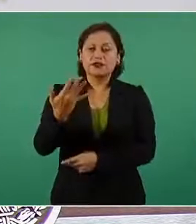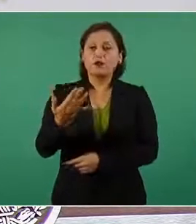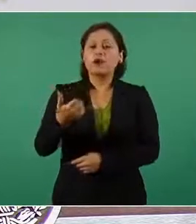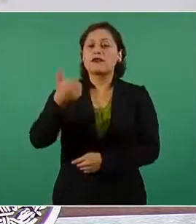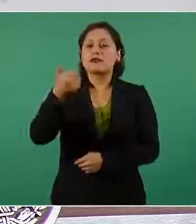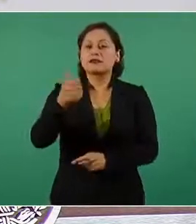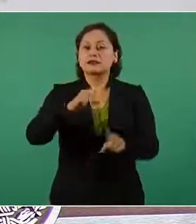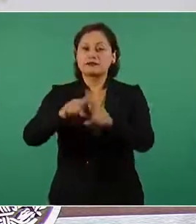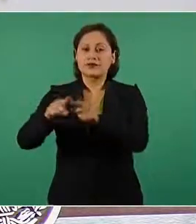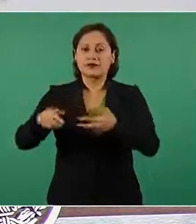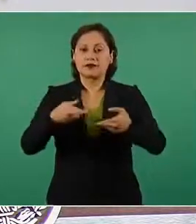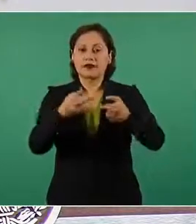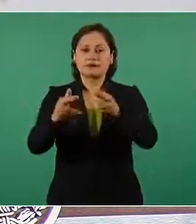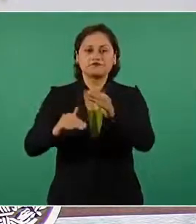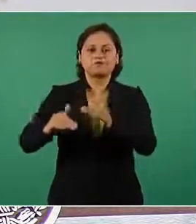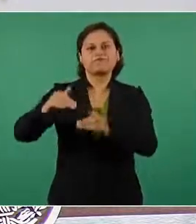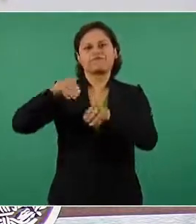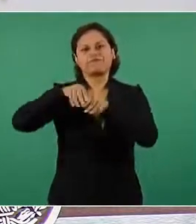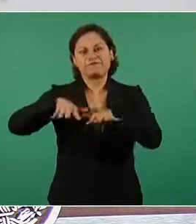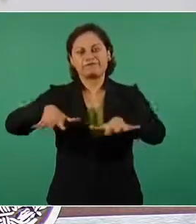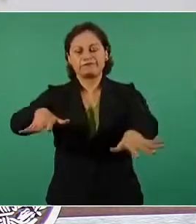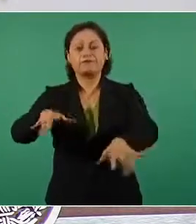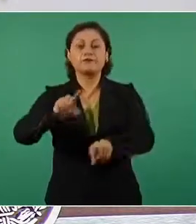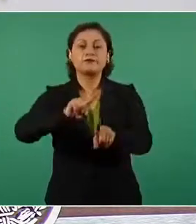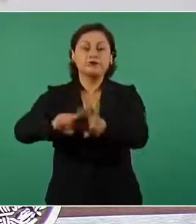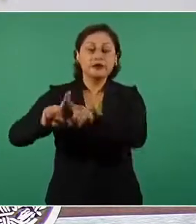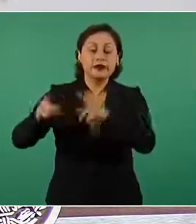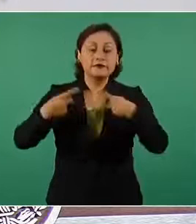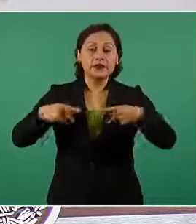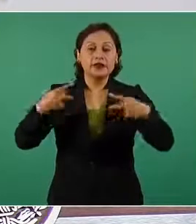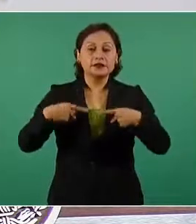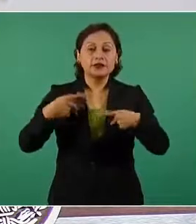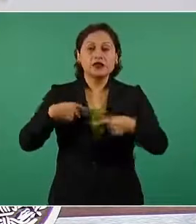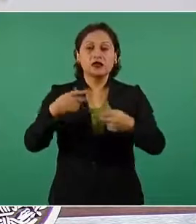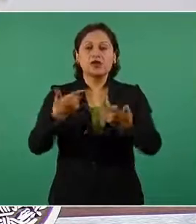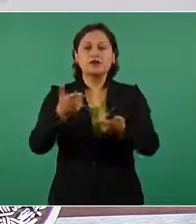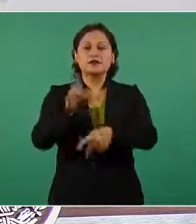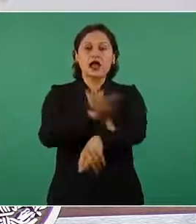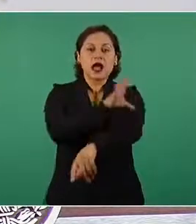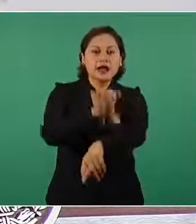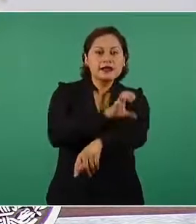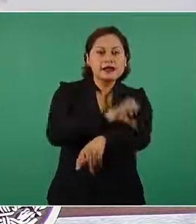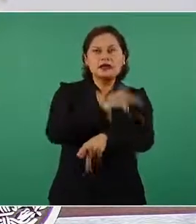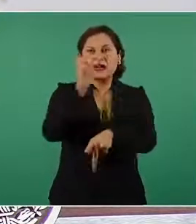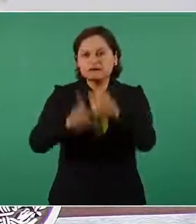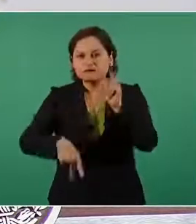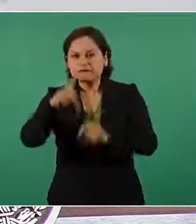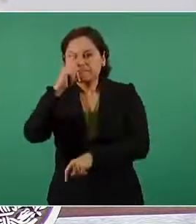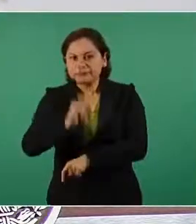desbordadas. Usuarios afectados por el servicio eléctrico,